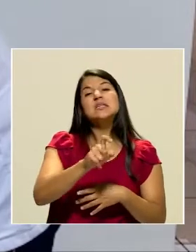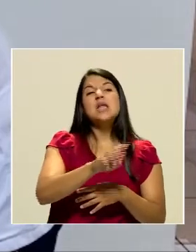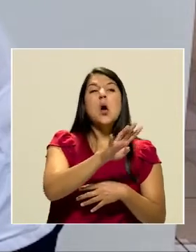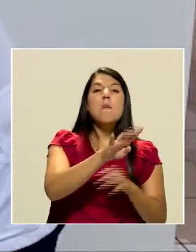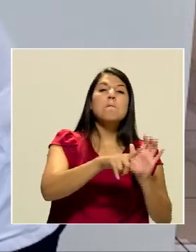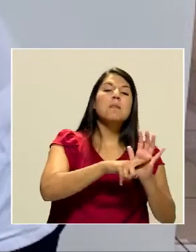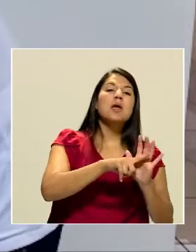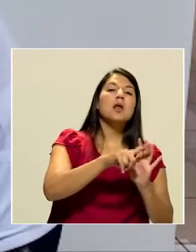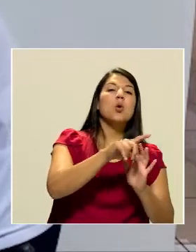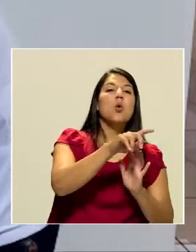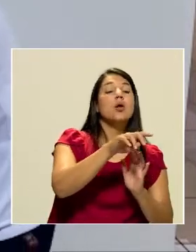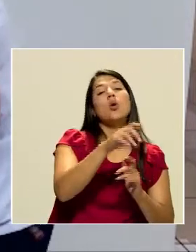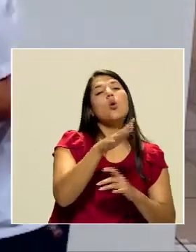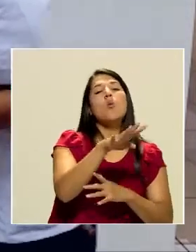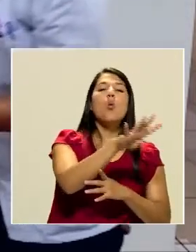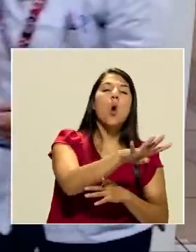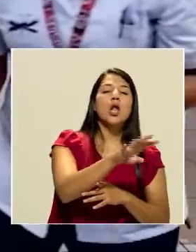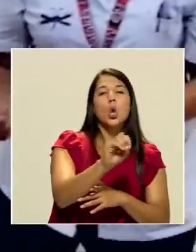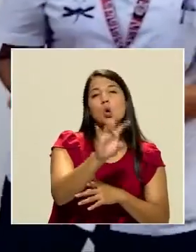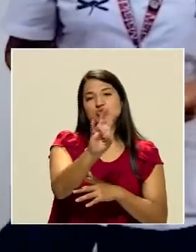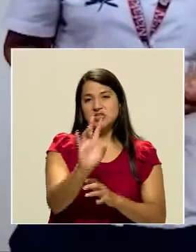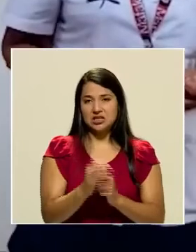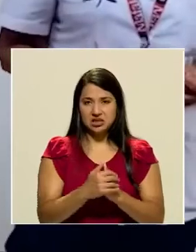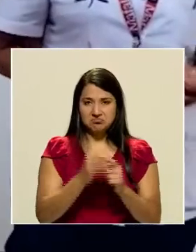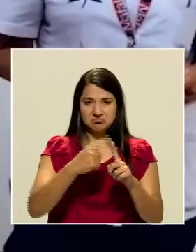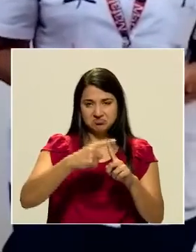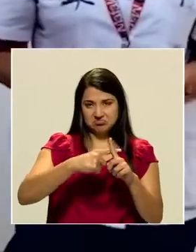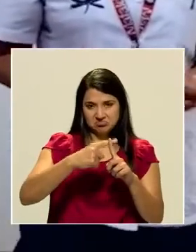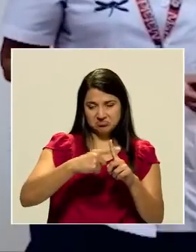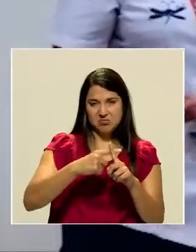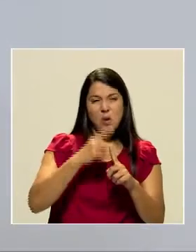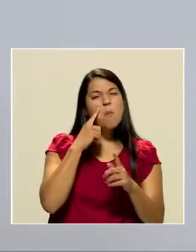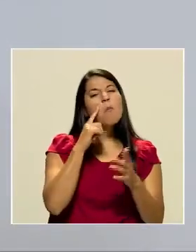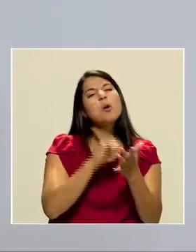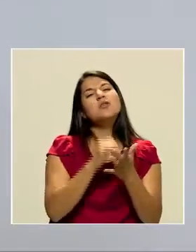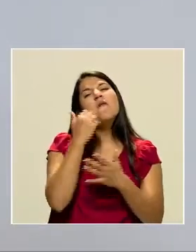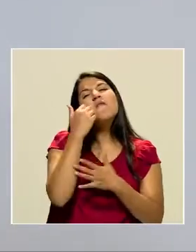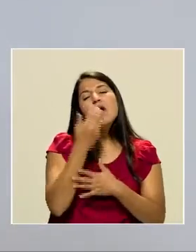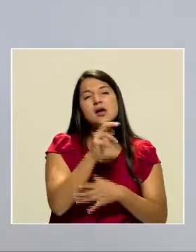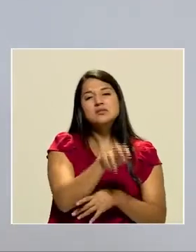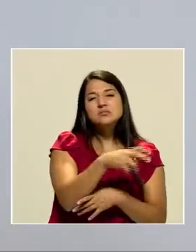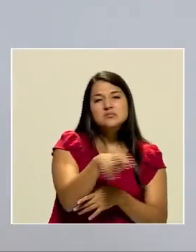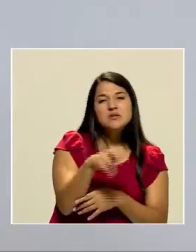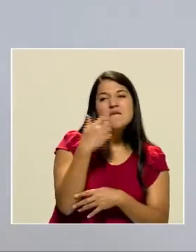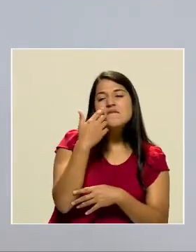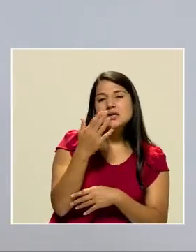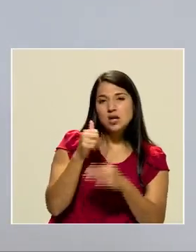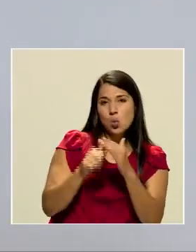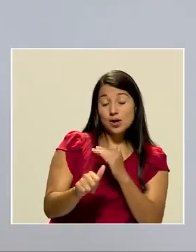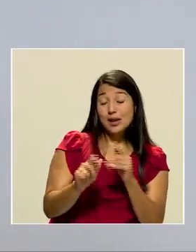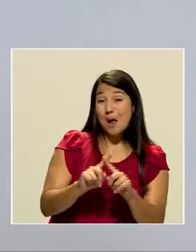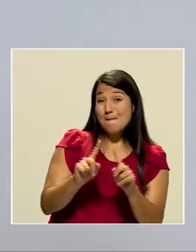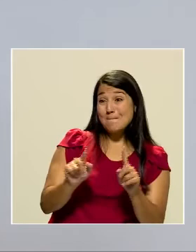7 grados centígrados. Por eso son fáciles de transportar, por eso son fáciles de tener en estas instalaciones.